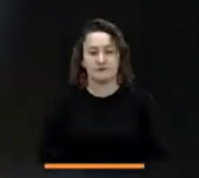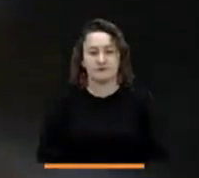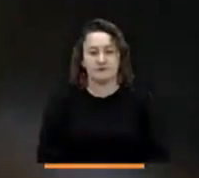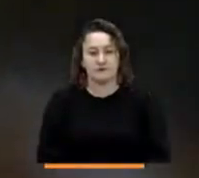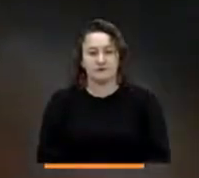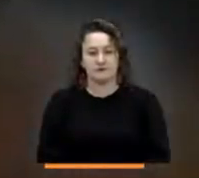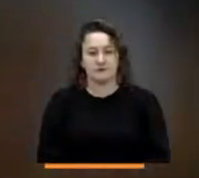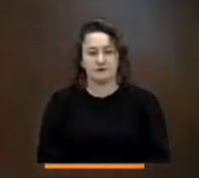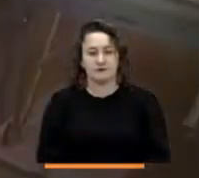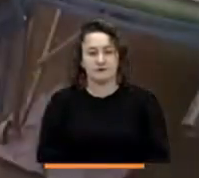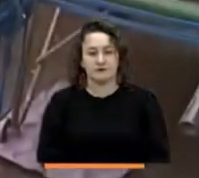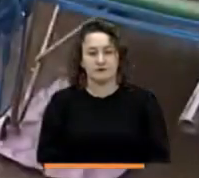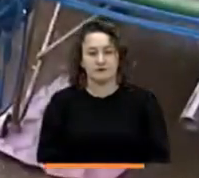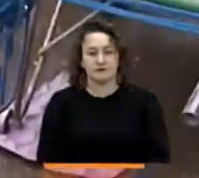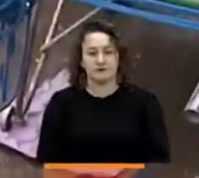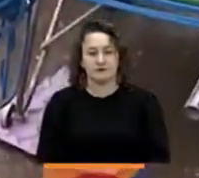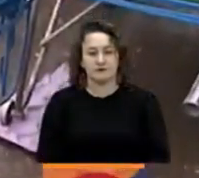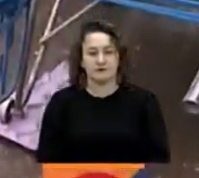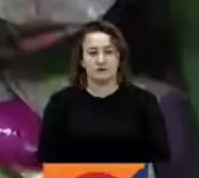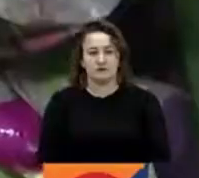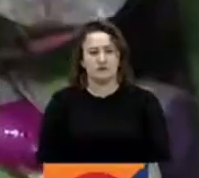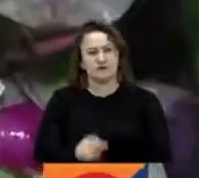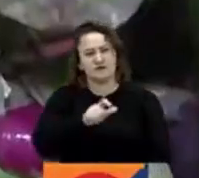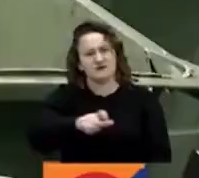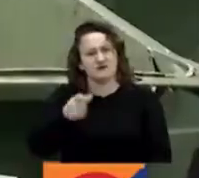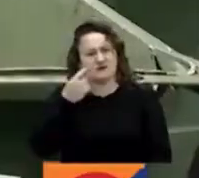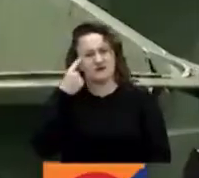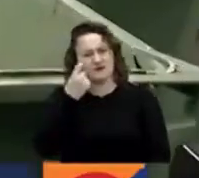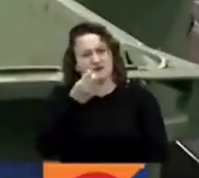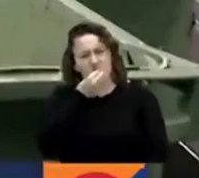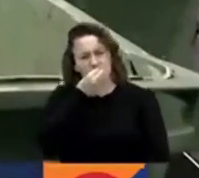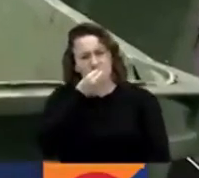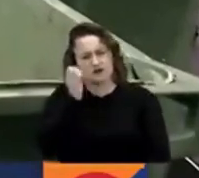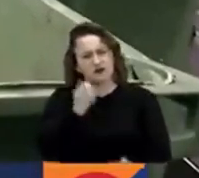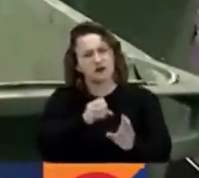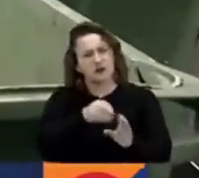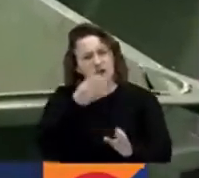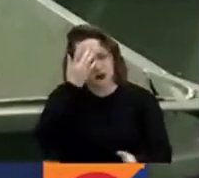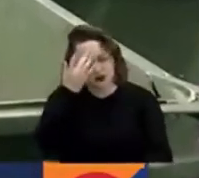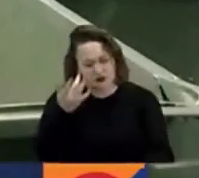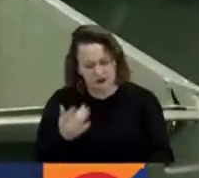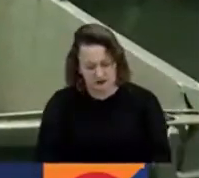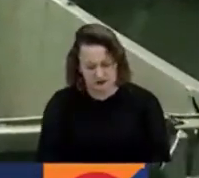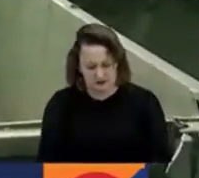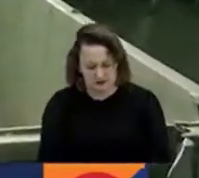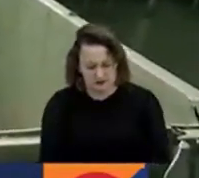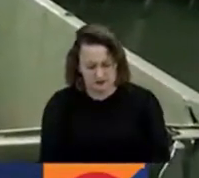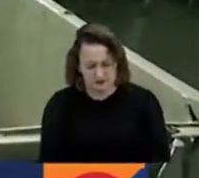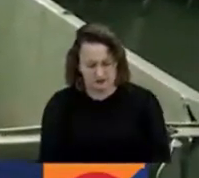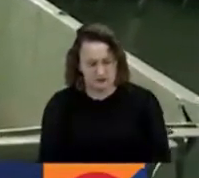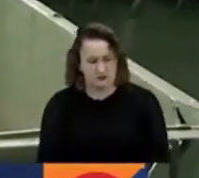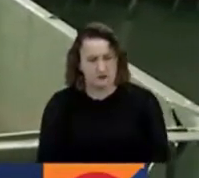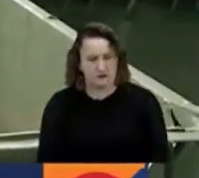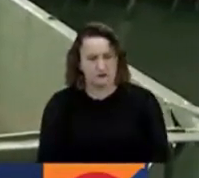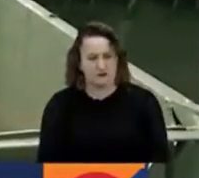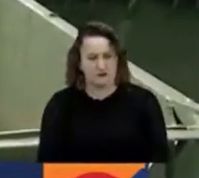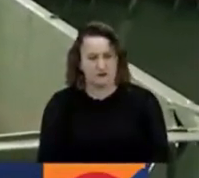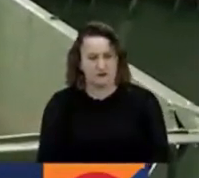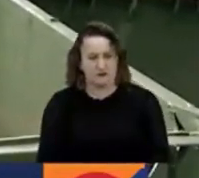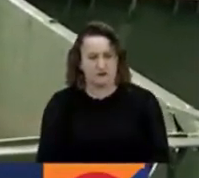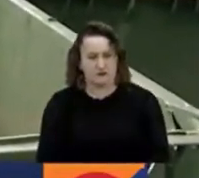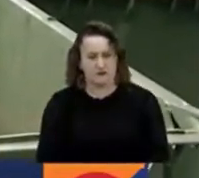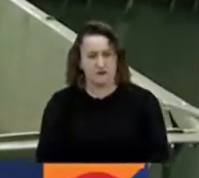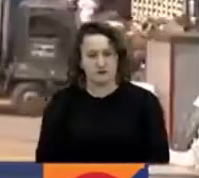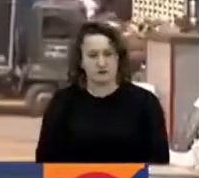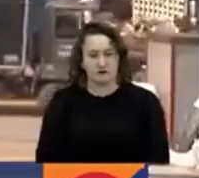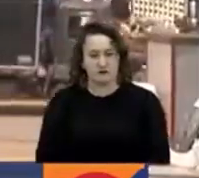¿Por qué algunos siguen buscando comida entre la basura? Necesito un empleo, necesito trabajar, porque yo no estoy